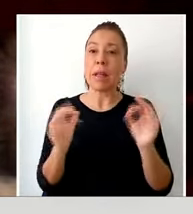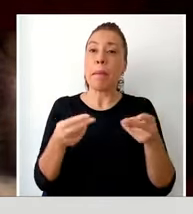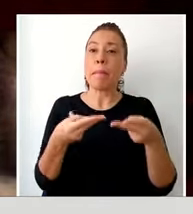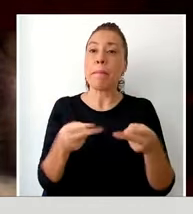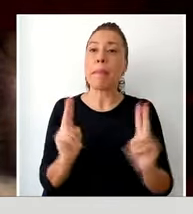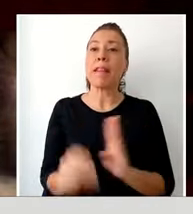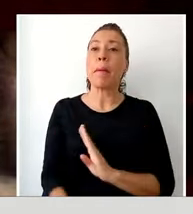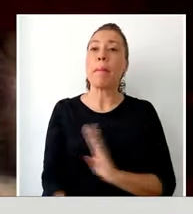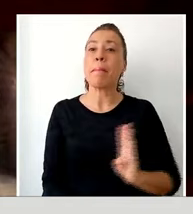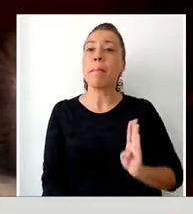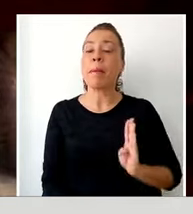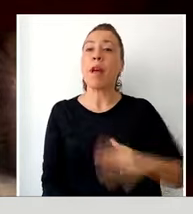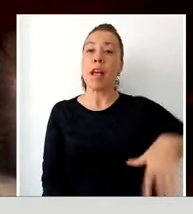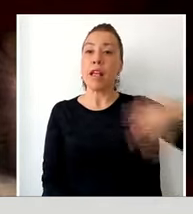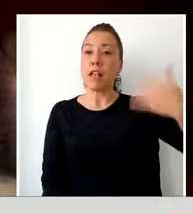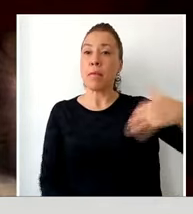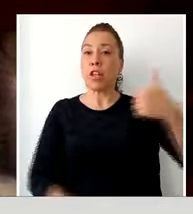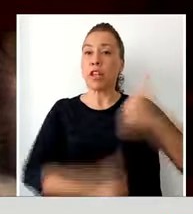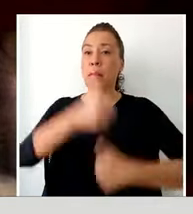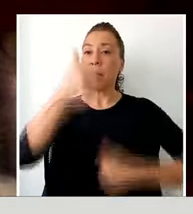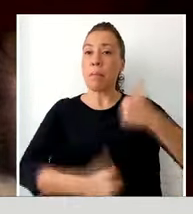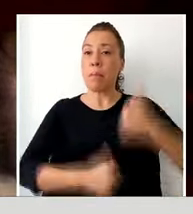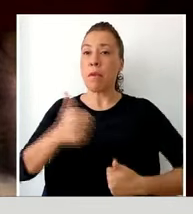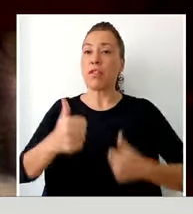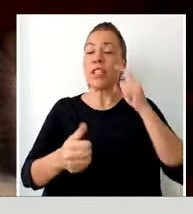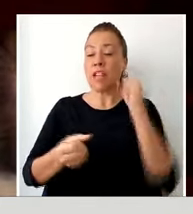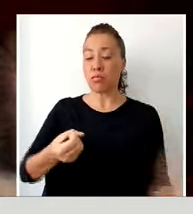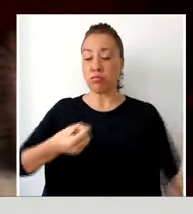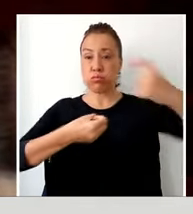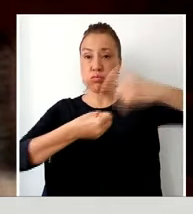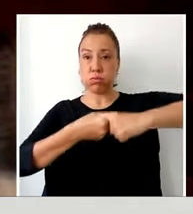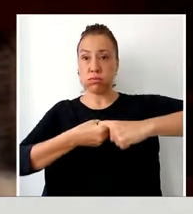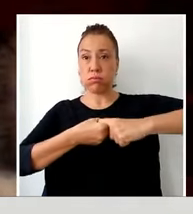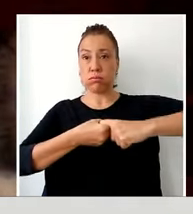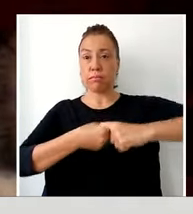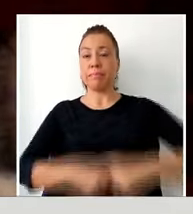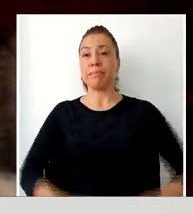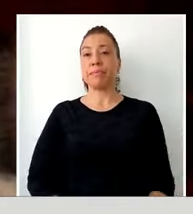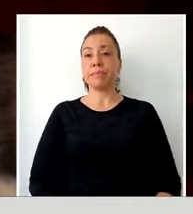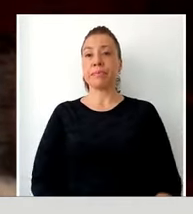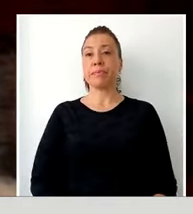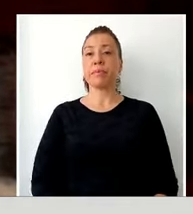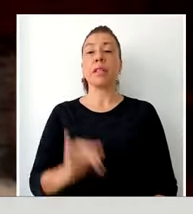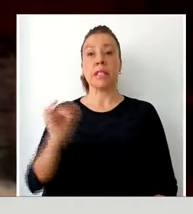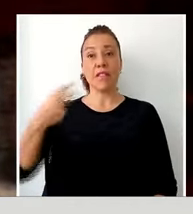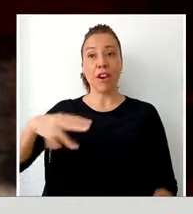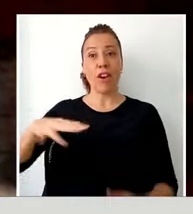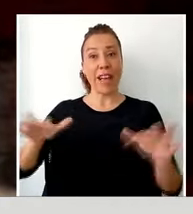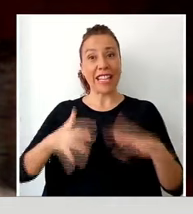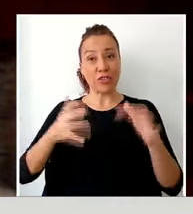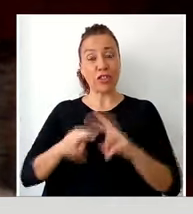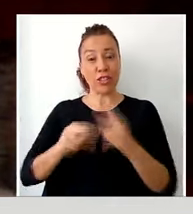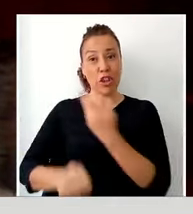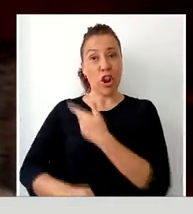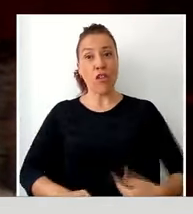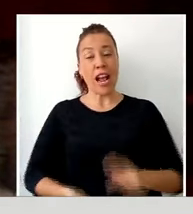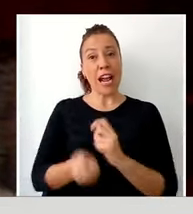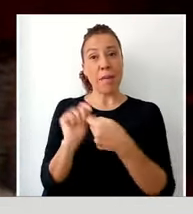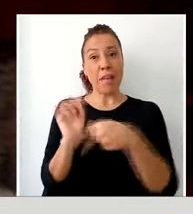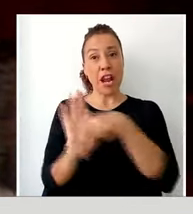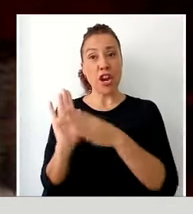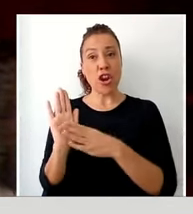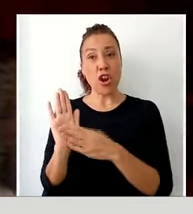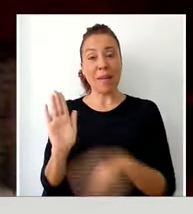destacados profesionales que se encuentren colegiados presidenta si bien valoro el esfuerzo del Ejecutivo en adecuar la normativa Los estándares